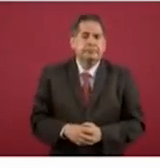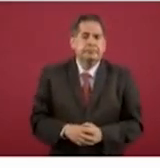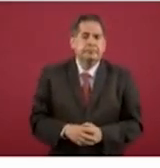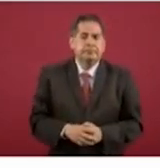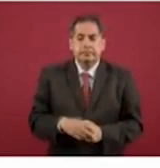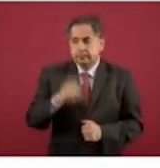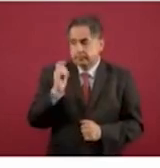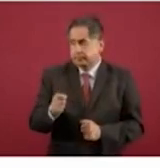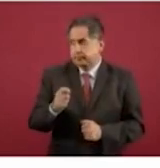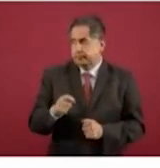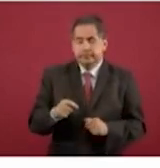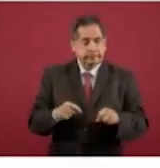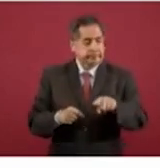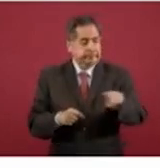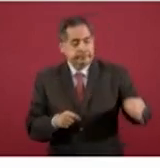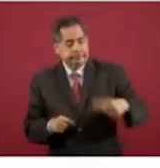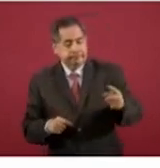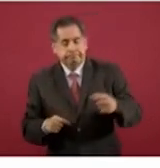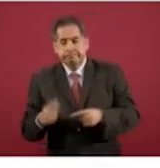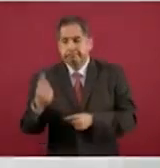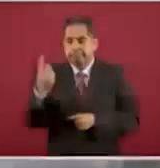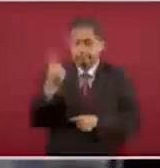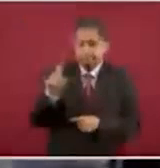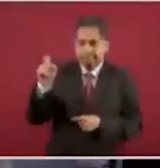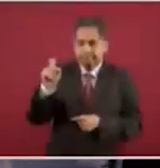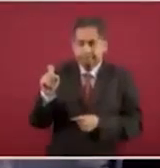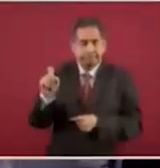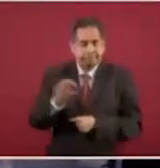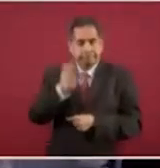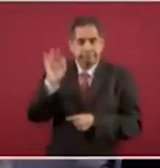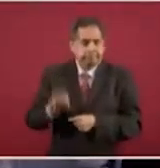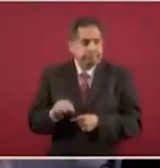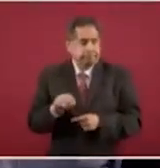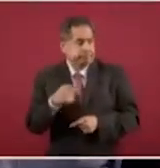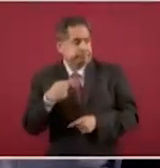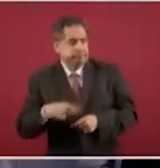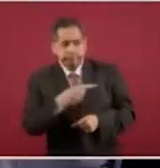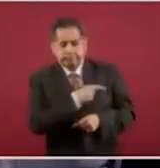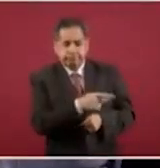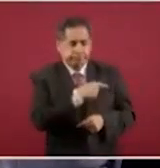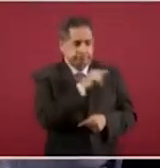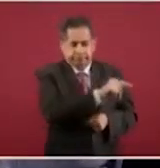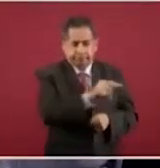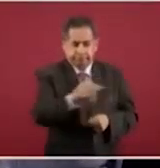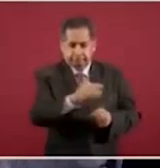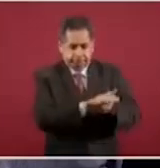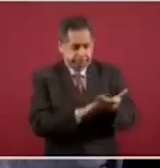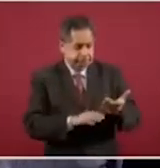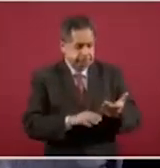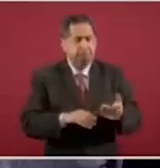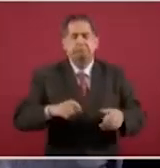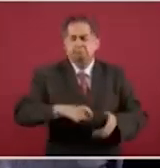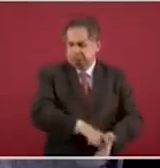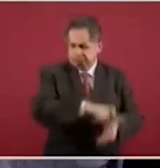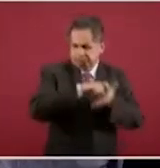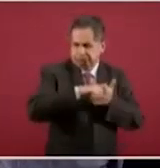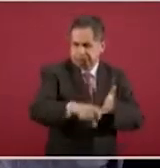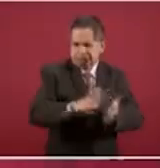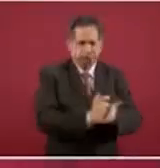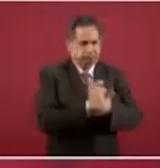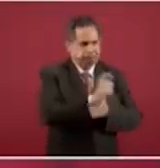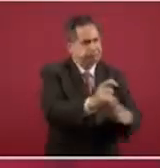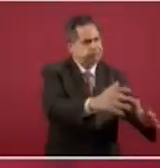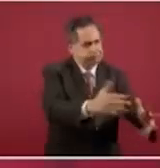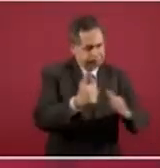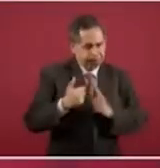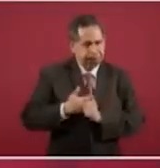que el 100 por ciento de los productores más humildes de mexico queda cubierto con este precio de